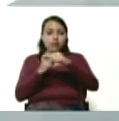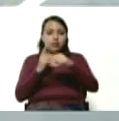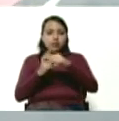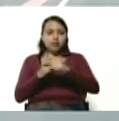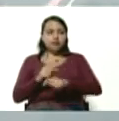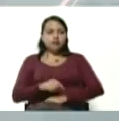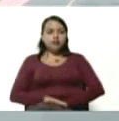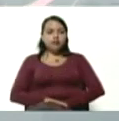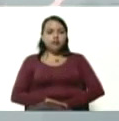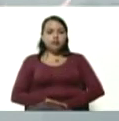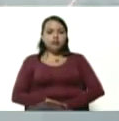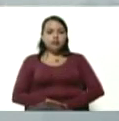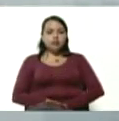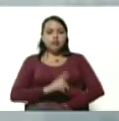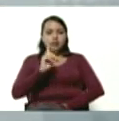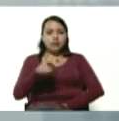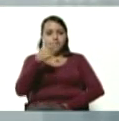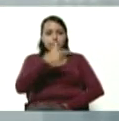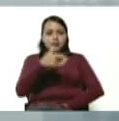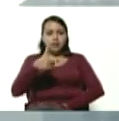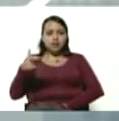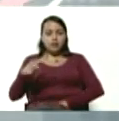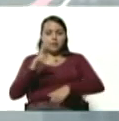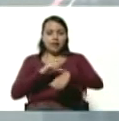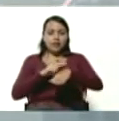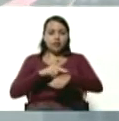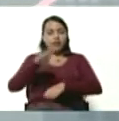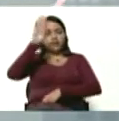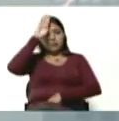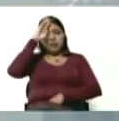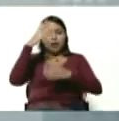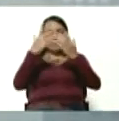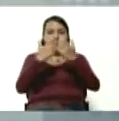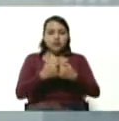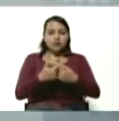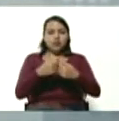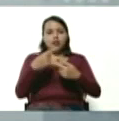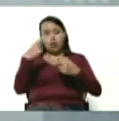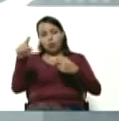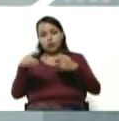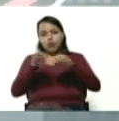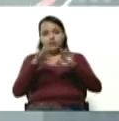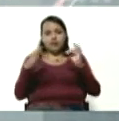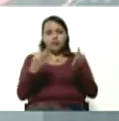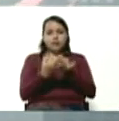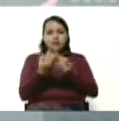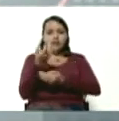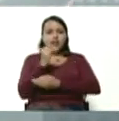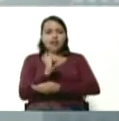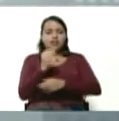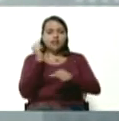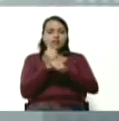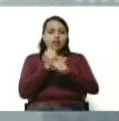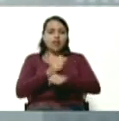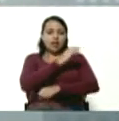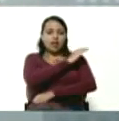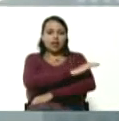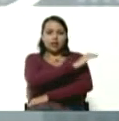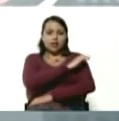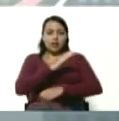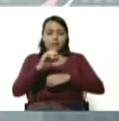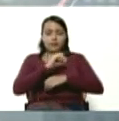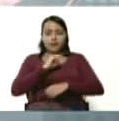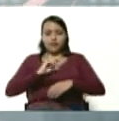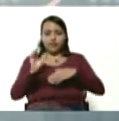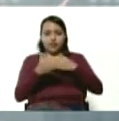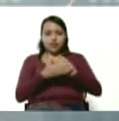incluyendo personas médicas, enfermeras, administrativos y familiares, vinculados a una clínica privada. Además de esos 18 casos,